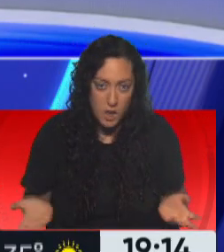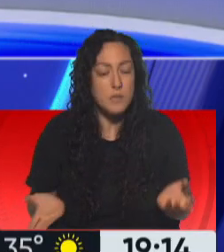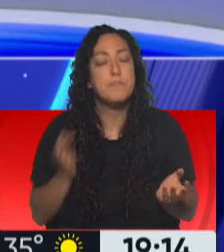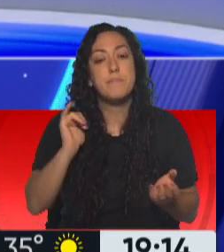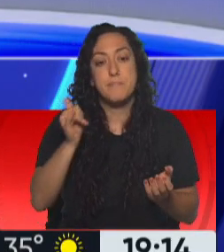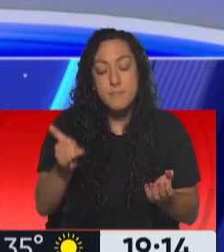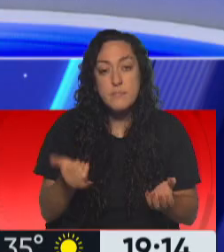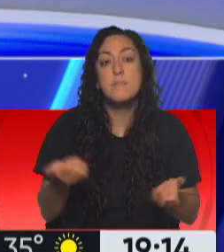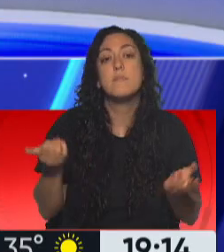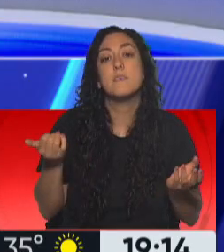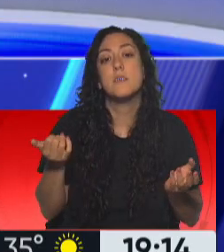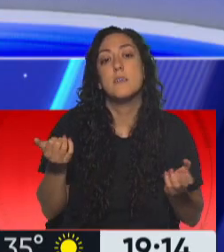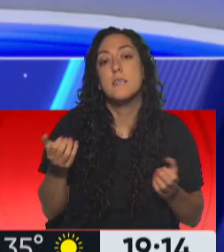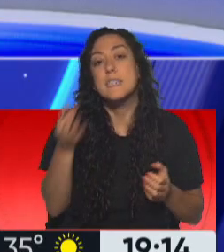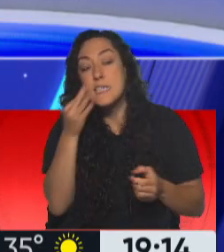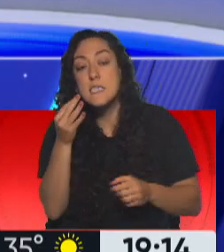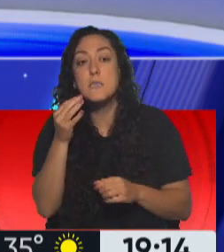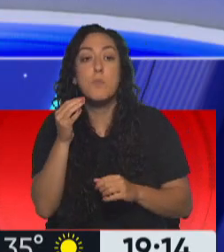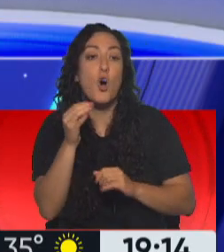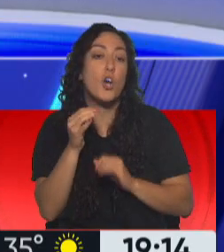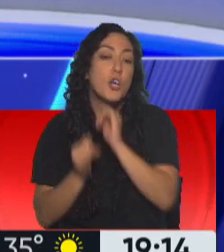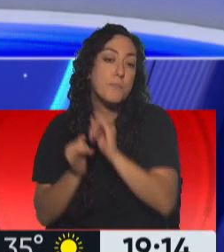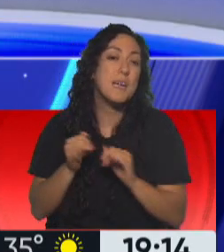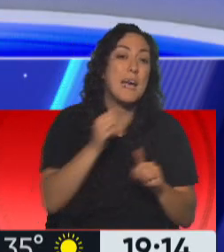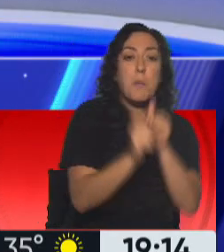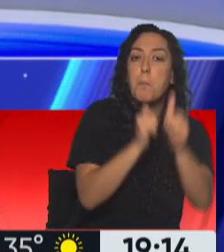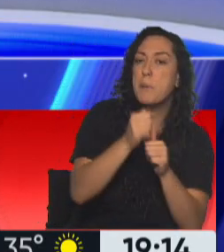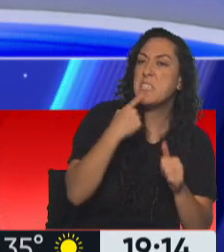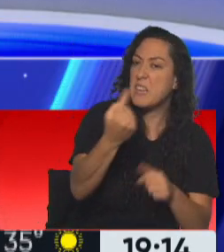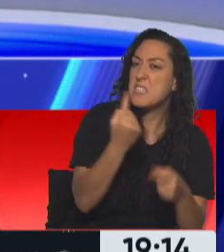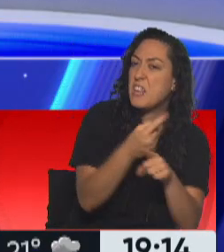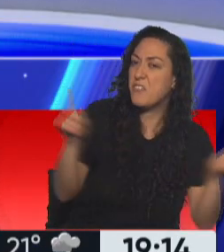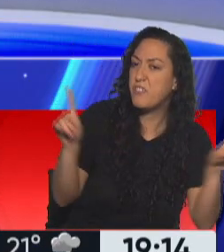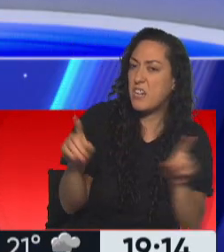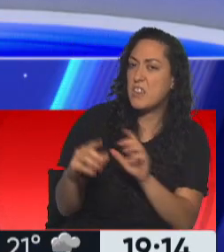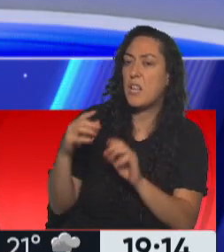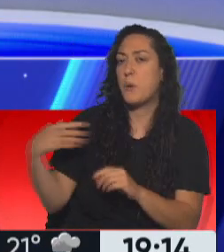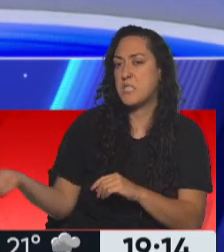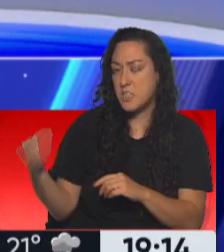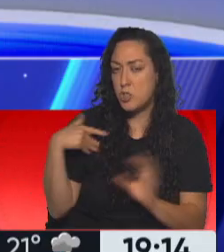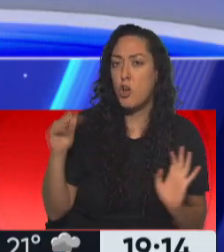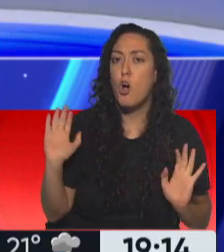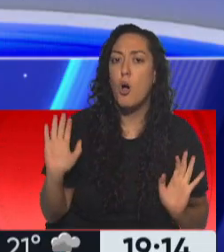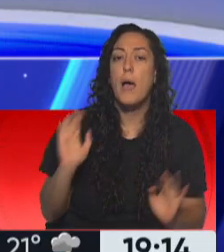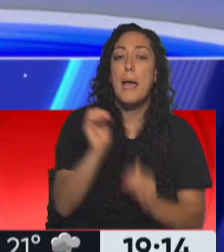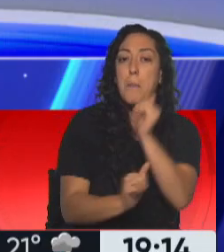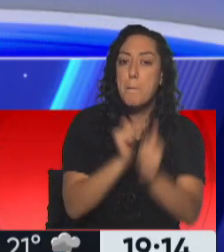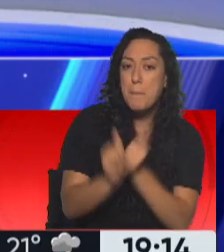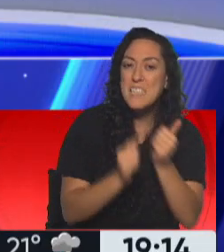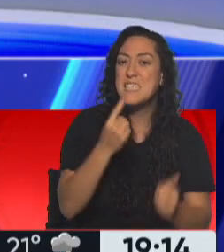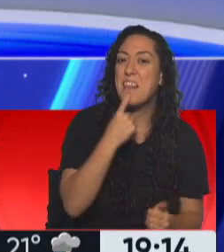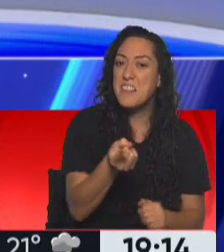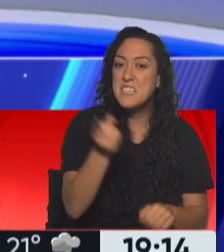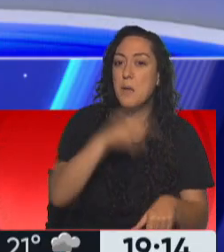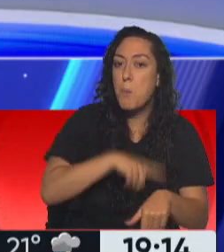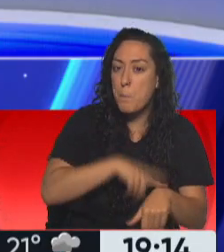Flor, la versión que dieron desde la empresa es diferente a la que contó el vecino, porque dicen que el estallido se